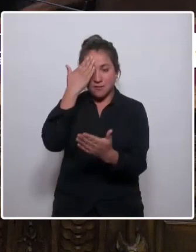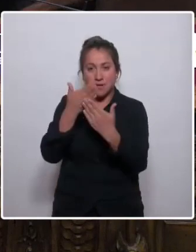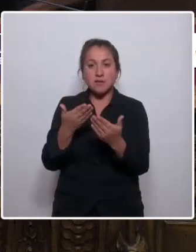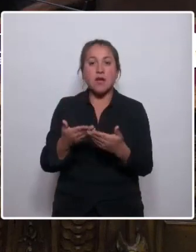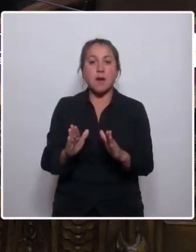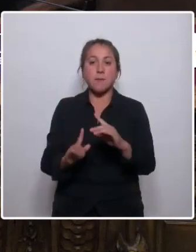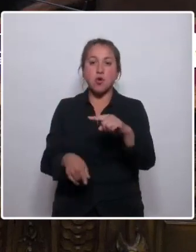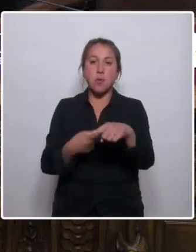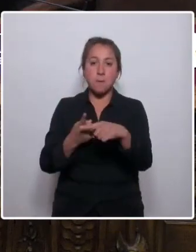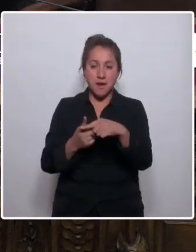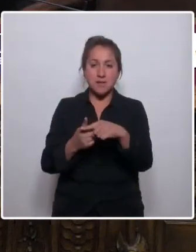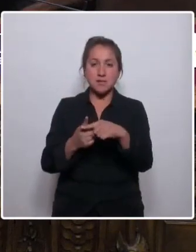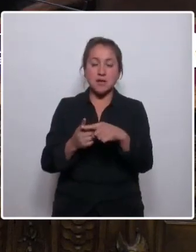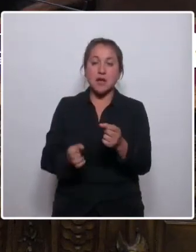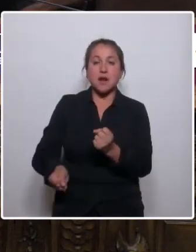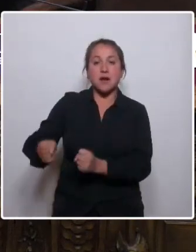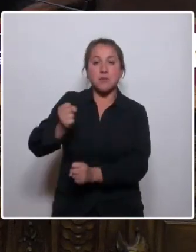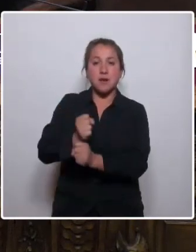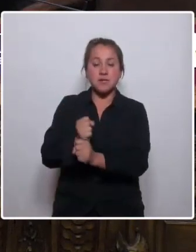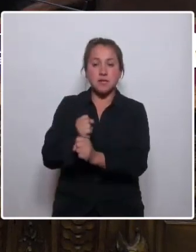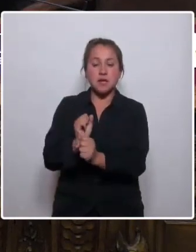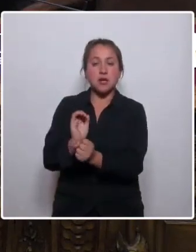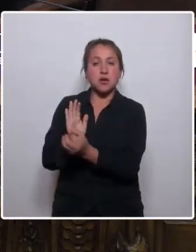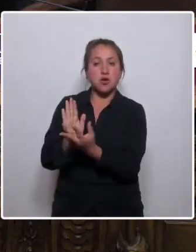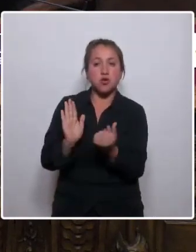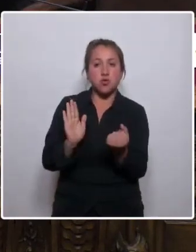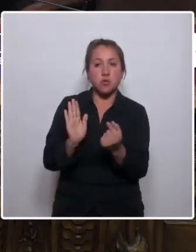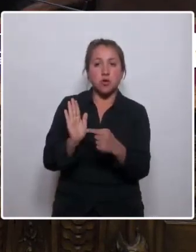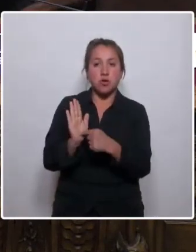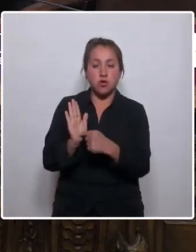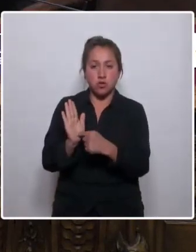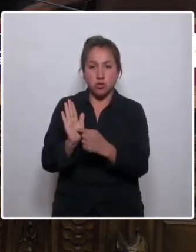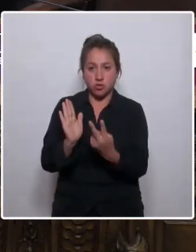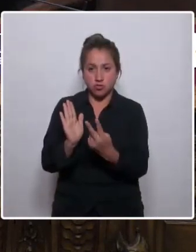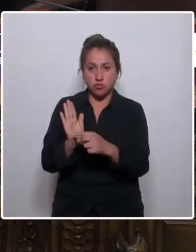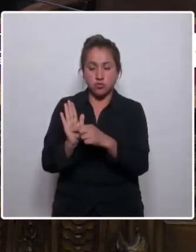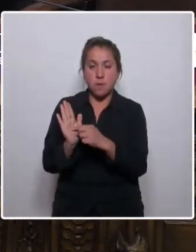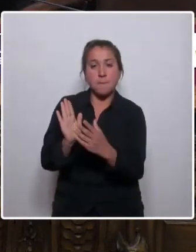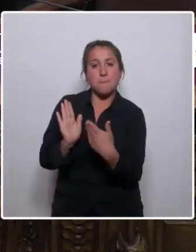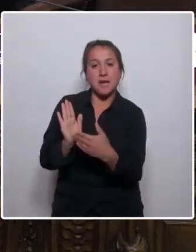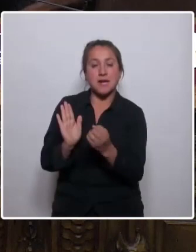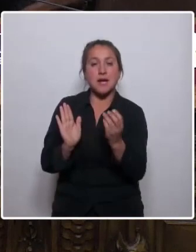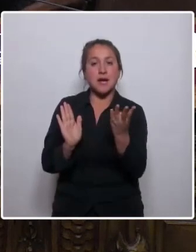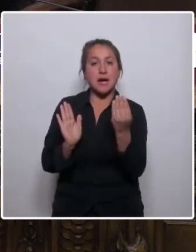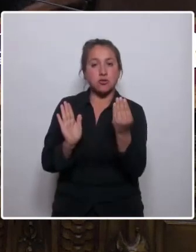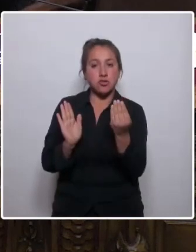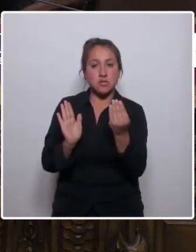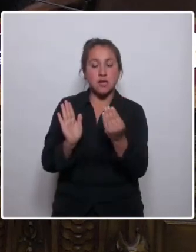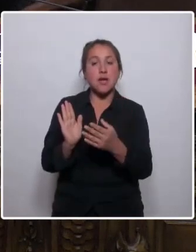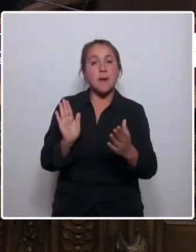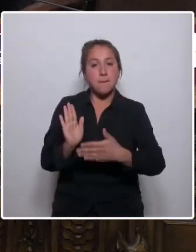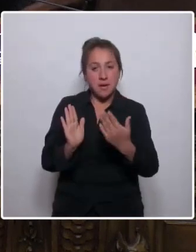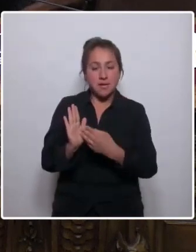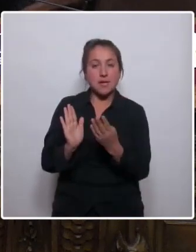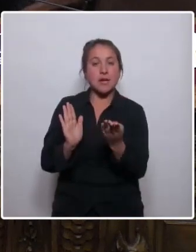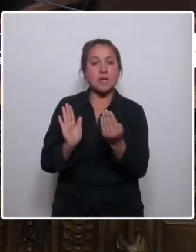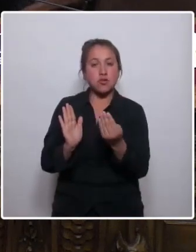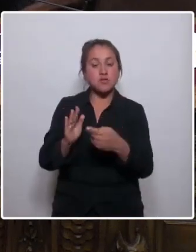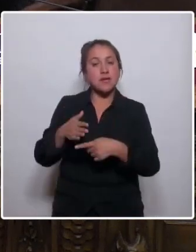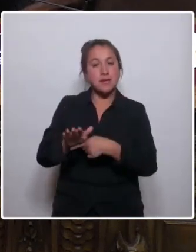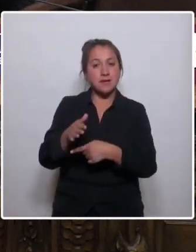Más para reemplazar el número 2 y que está en la página 14, en las páginas 14